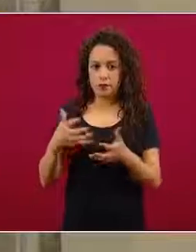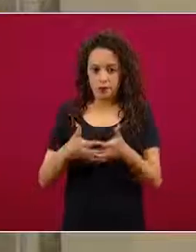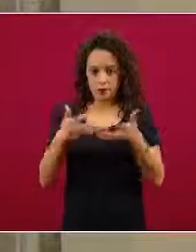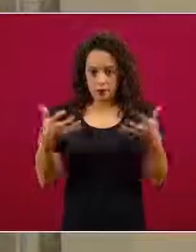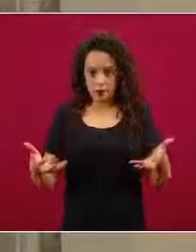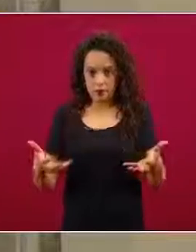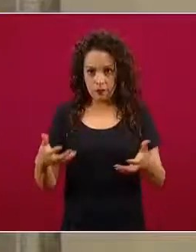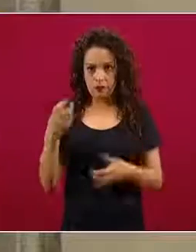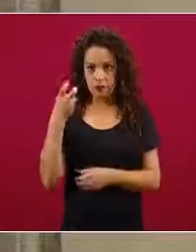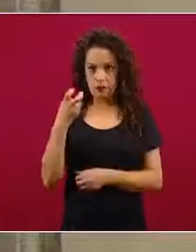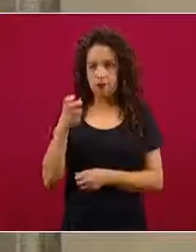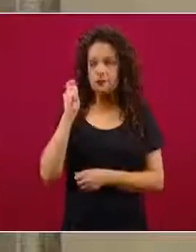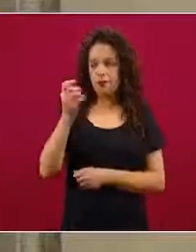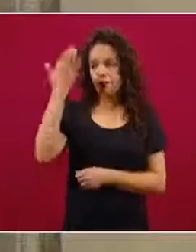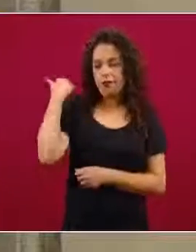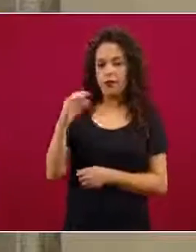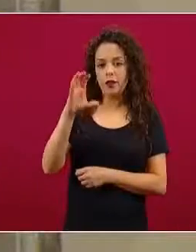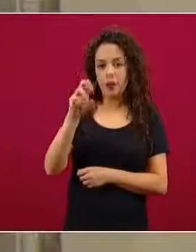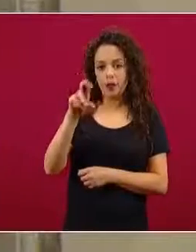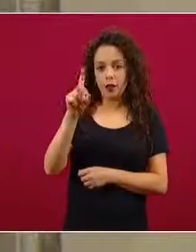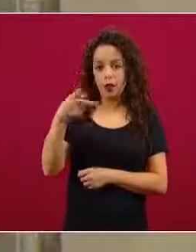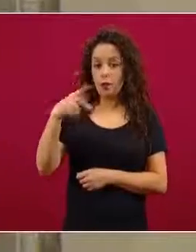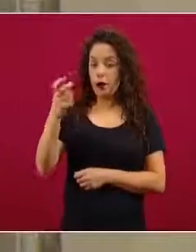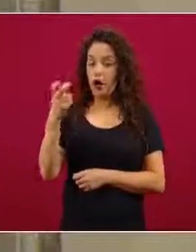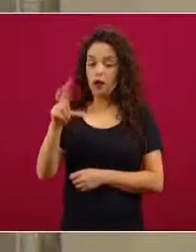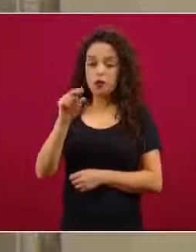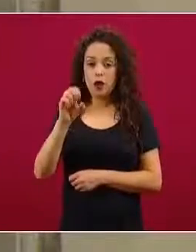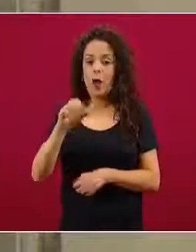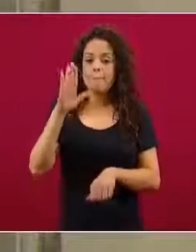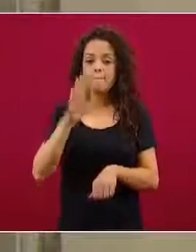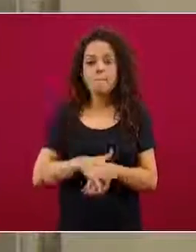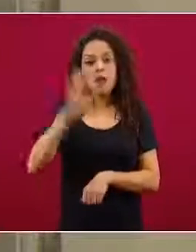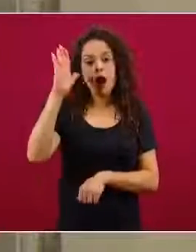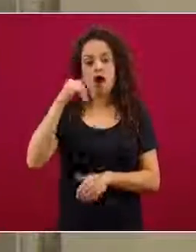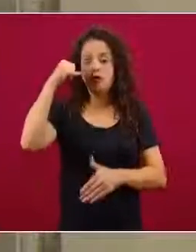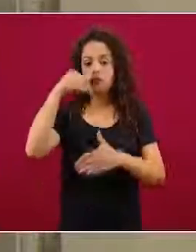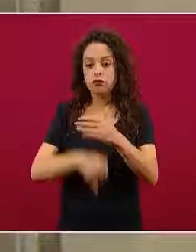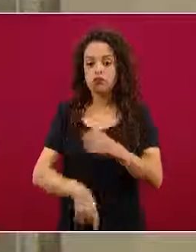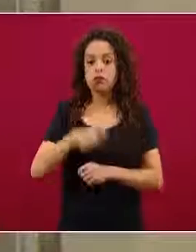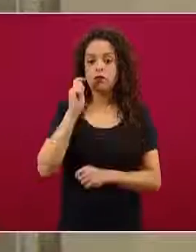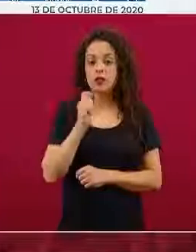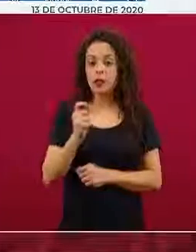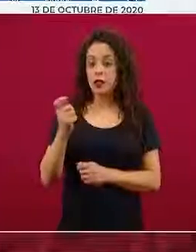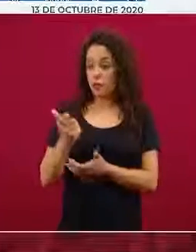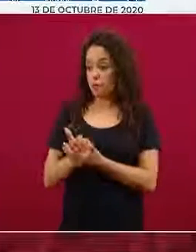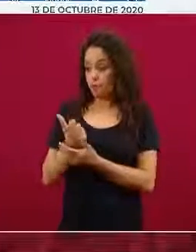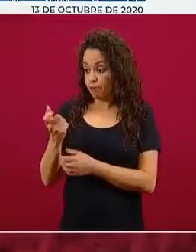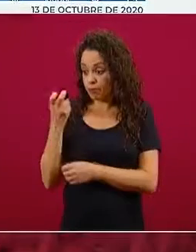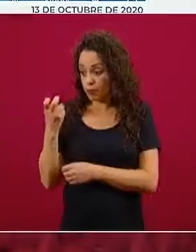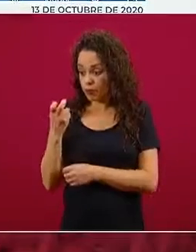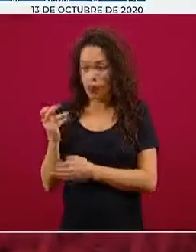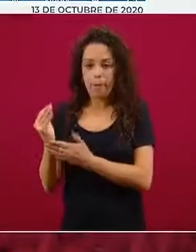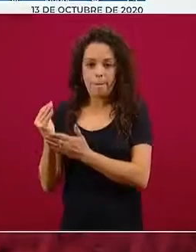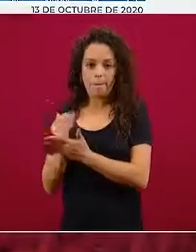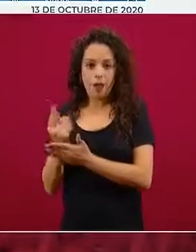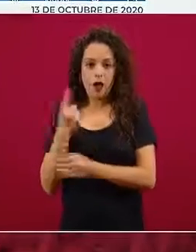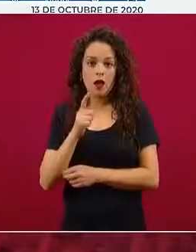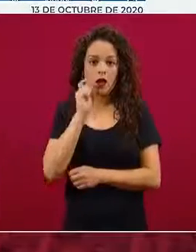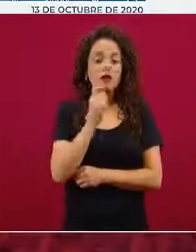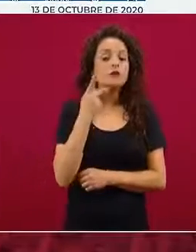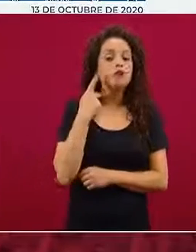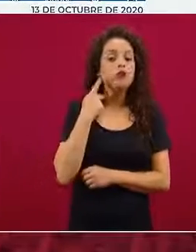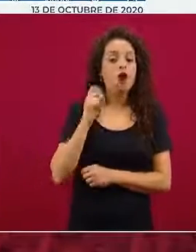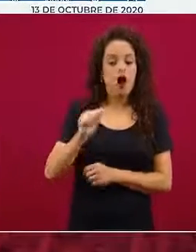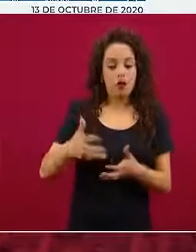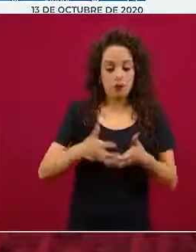la política de suelo es mucho más que la regularización. Yo diría que regularizar es la versión mínima de una política de suelo y de ahí viene